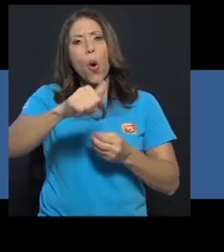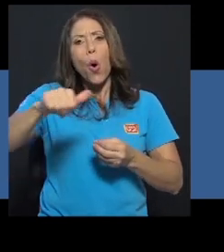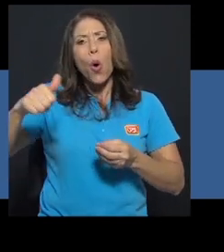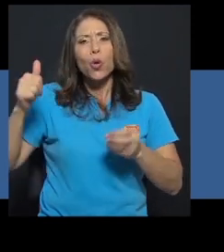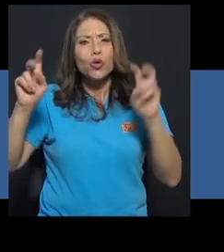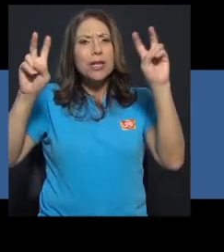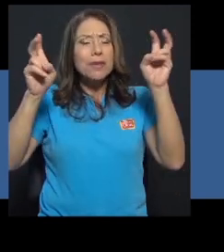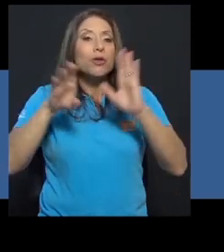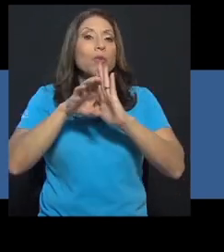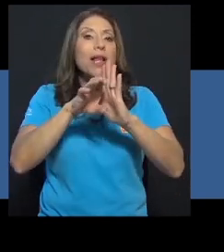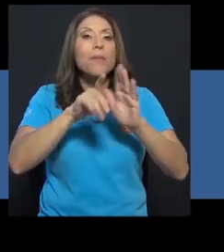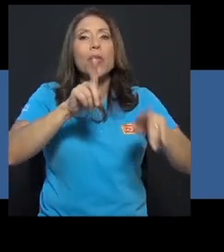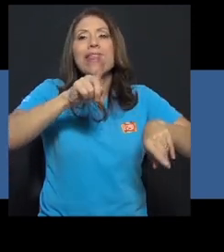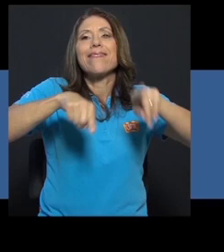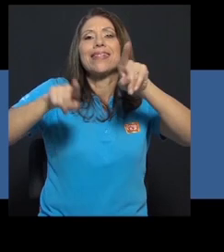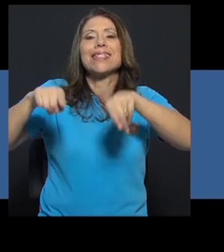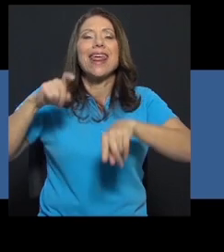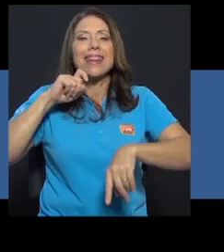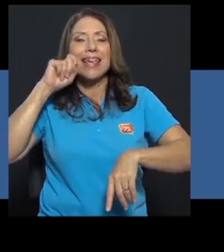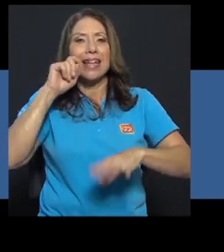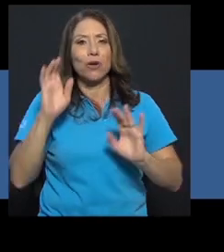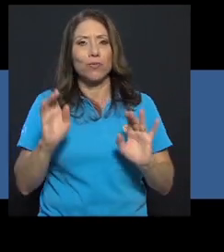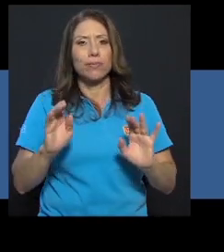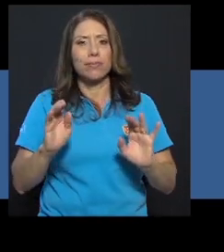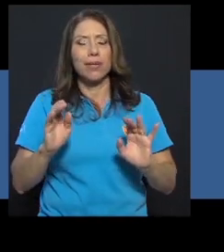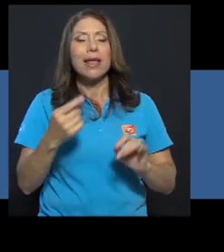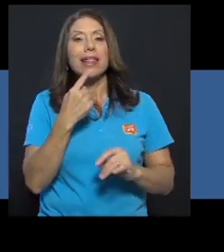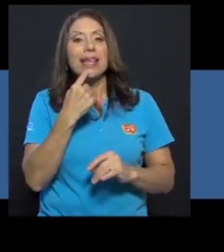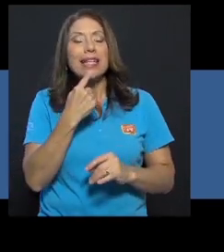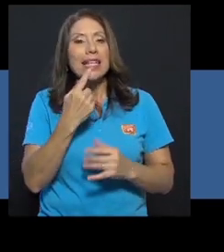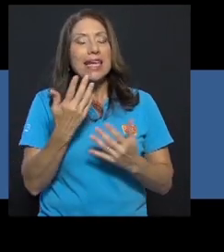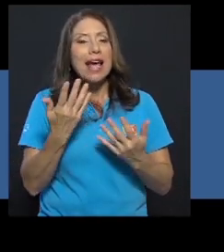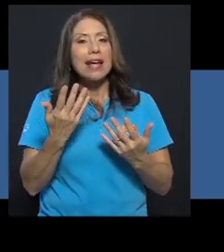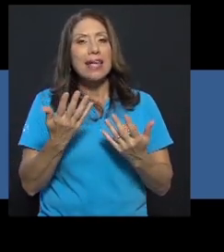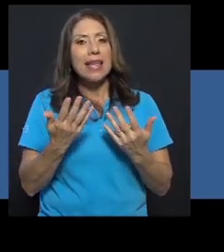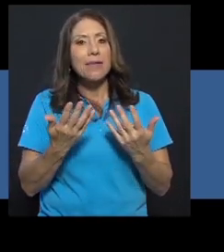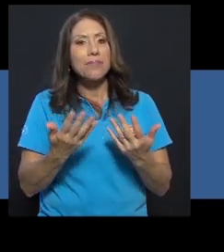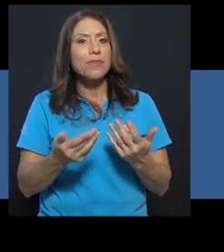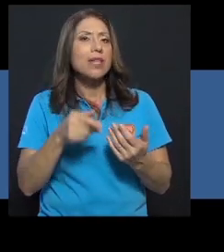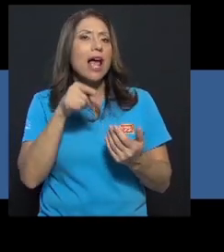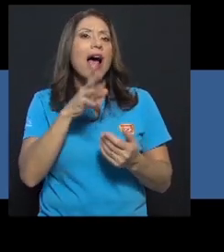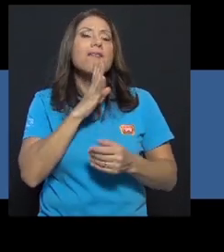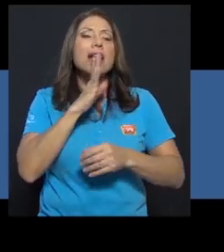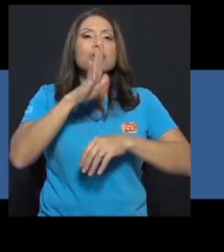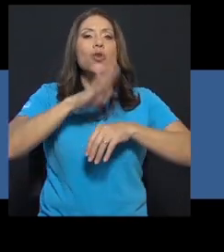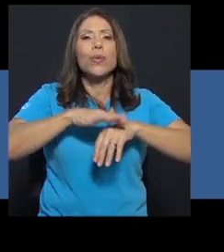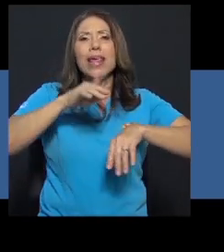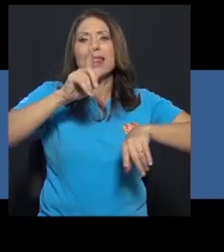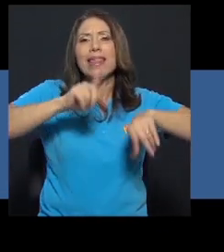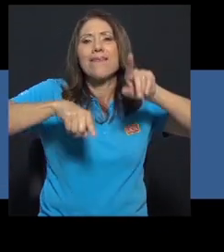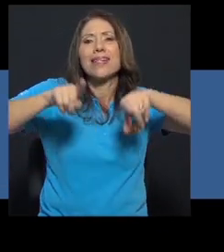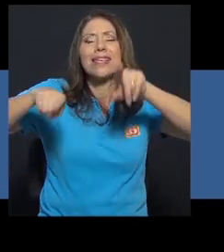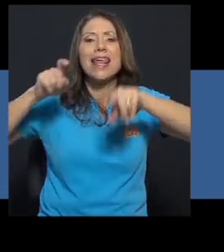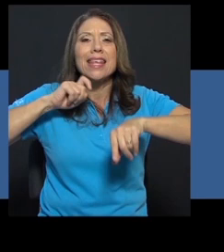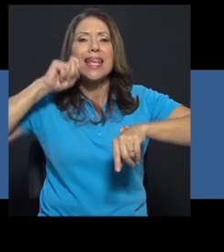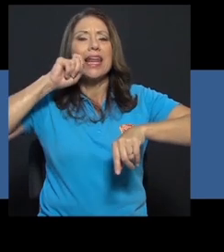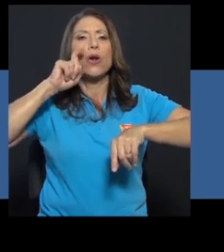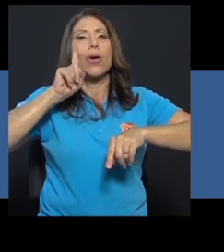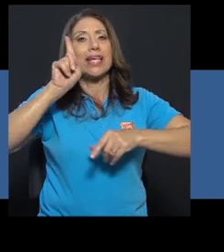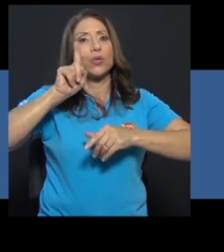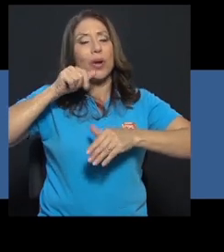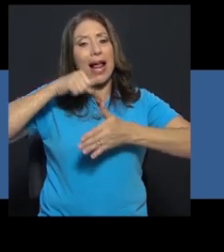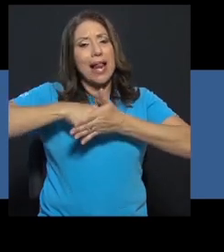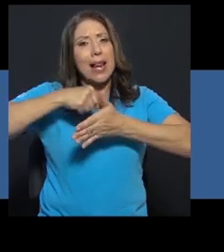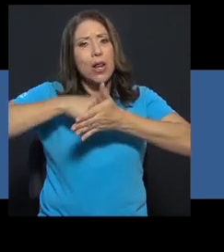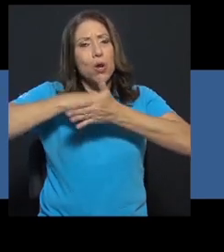tocar, digamos, otros aspectos como la diversidad de género. Pues diría que ese aspecto, digamos, de hablar de la diversidad de género, pues